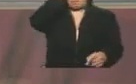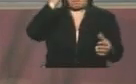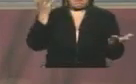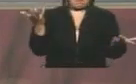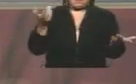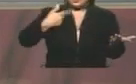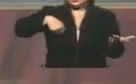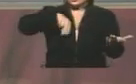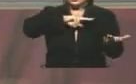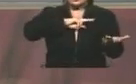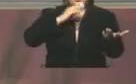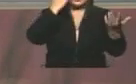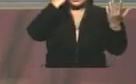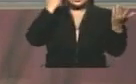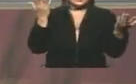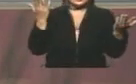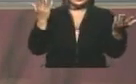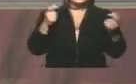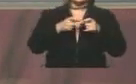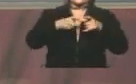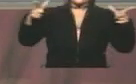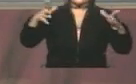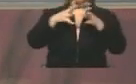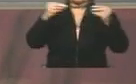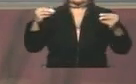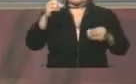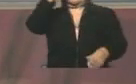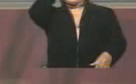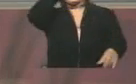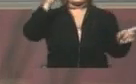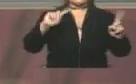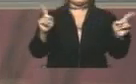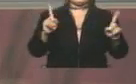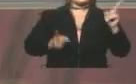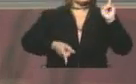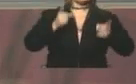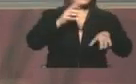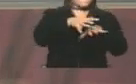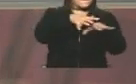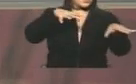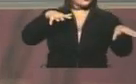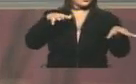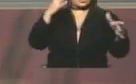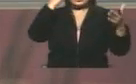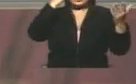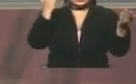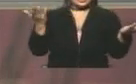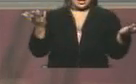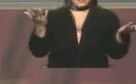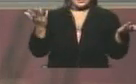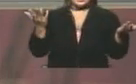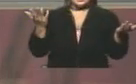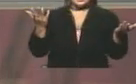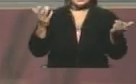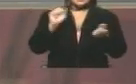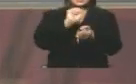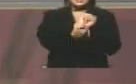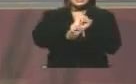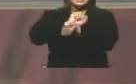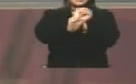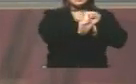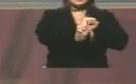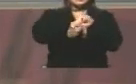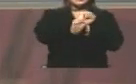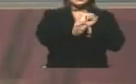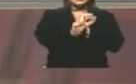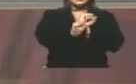de lo que somos en muchos casos. No voy a generalizar, por supuesto, y no voy a decir que es todo el mundo, pero ciertamente este yugo bajo el que nos